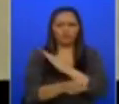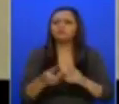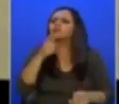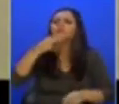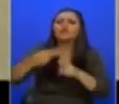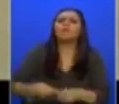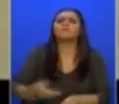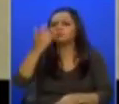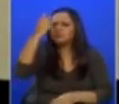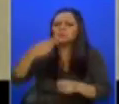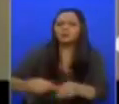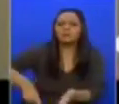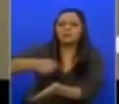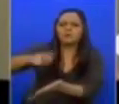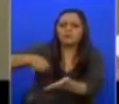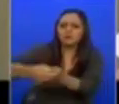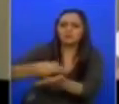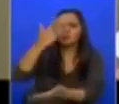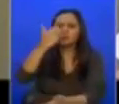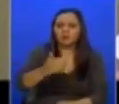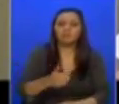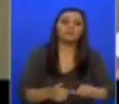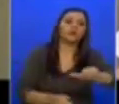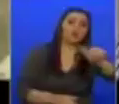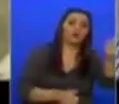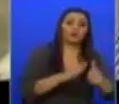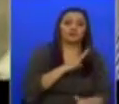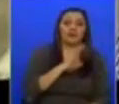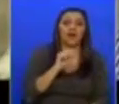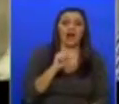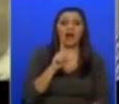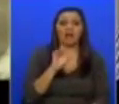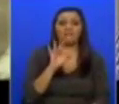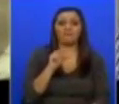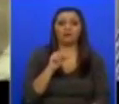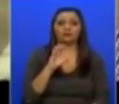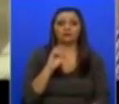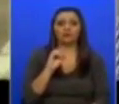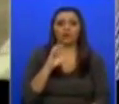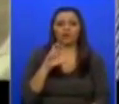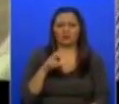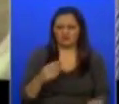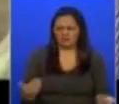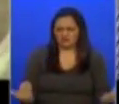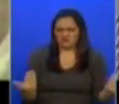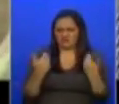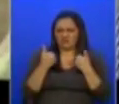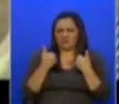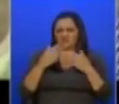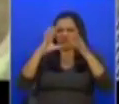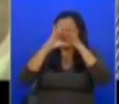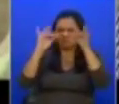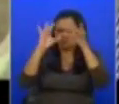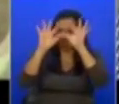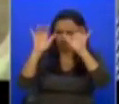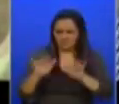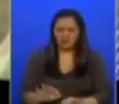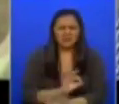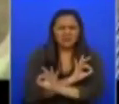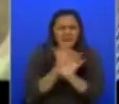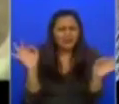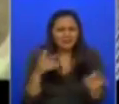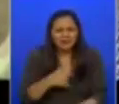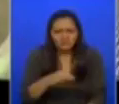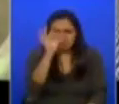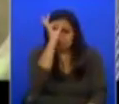respectiva investigación. y Alfonso Coello. Resulta que yo con ese panfleto no tengo nada que ver, ¿no?